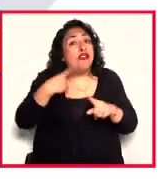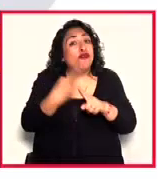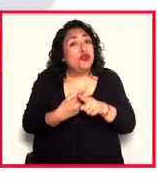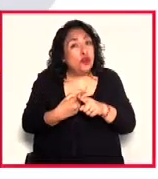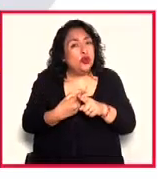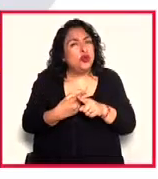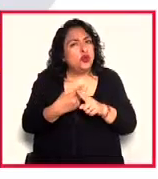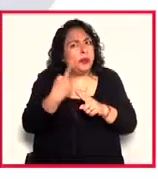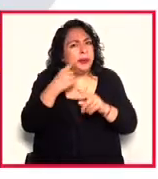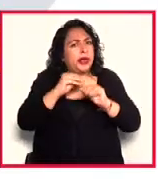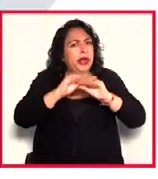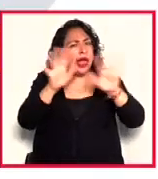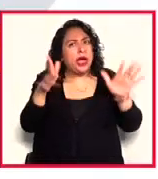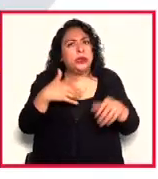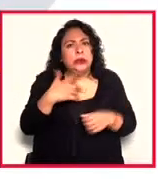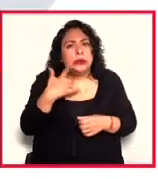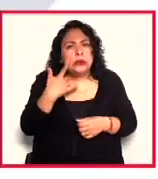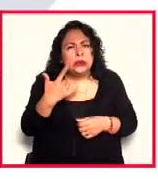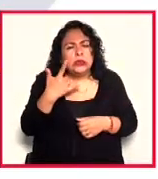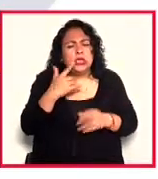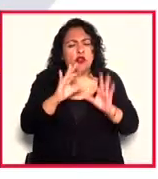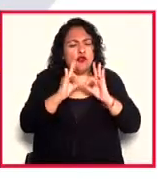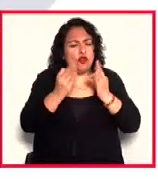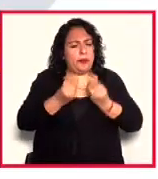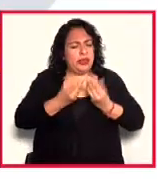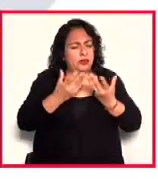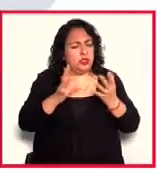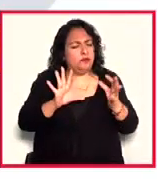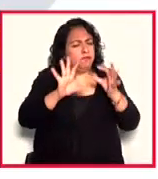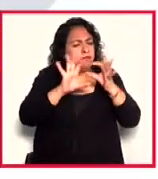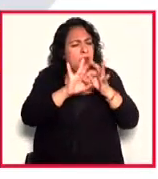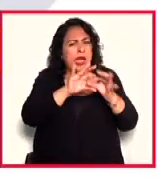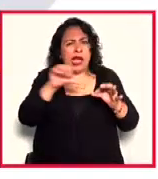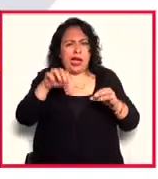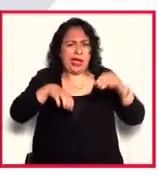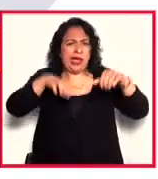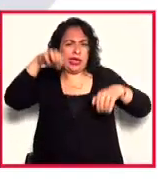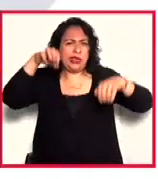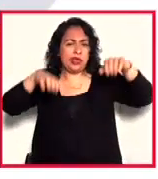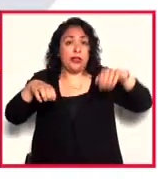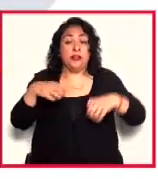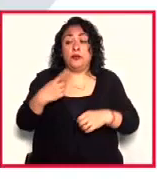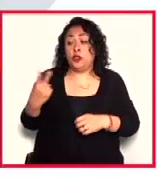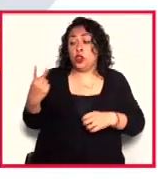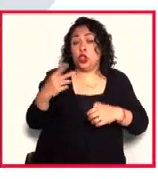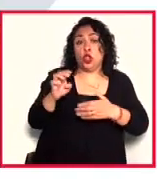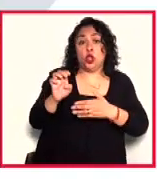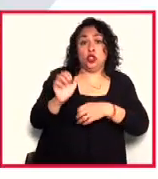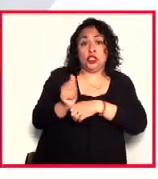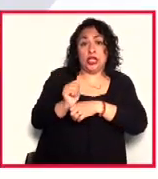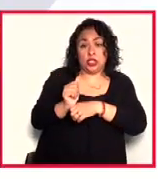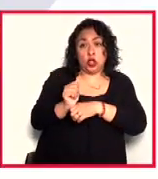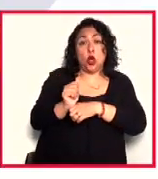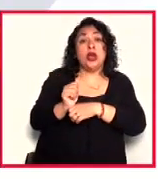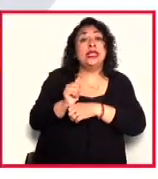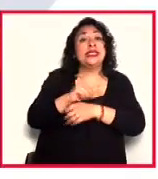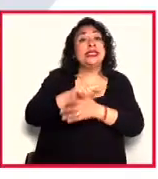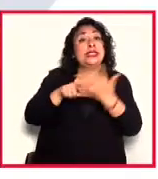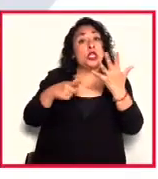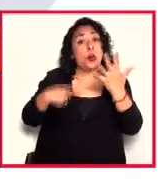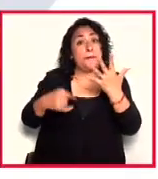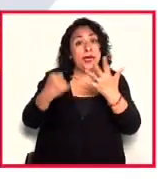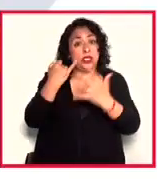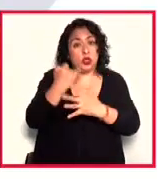clara y entretenida, con un lenguaje adecuado a las edades que se dirige. Somos dos actores en escena haciendo 5 personajes. Está